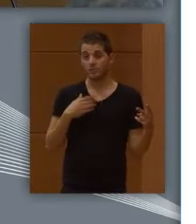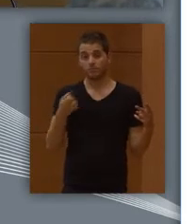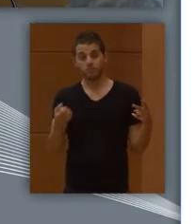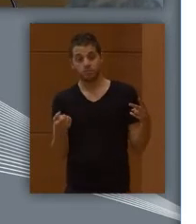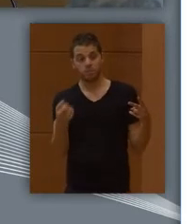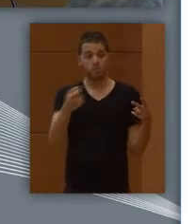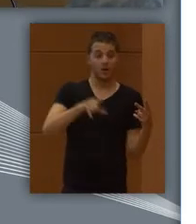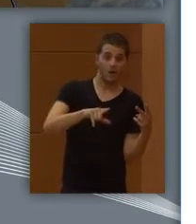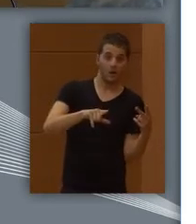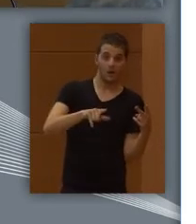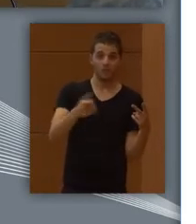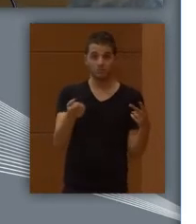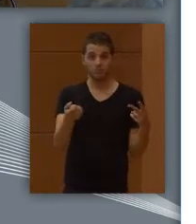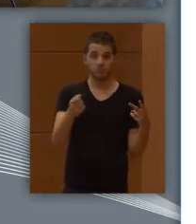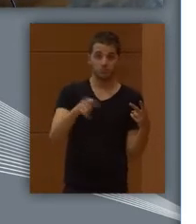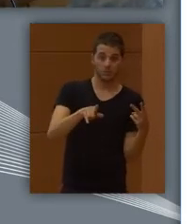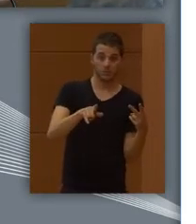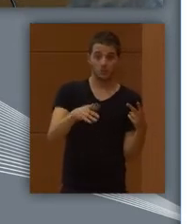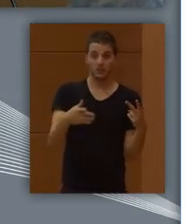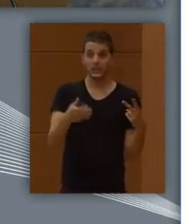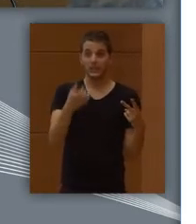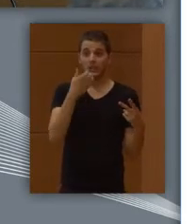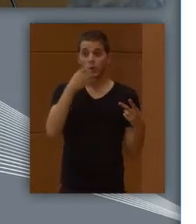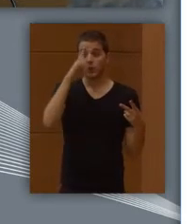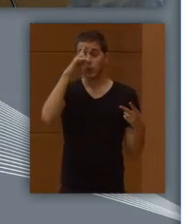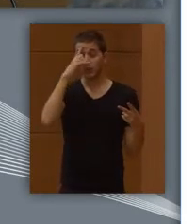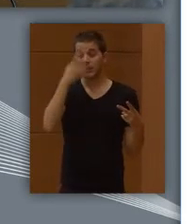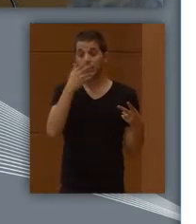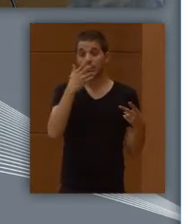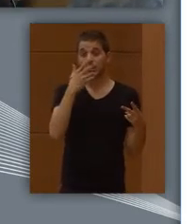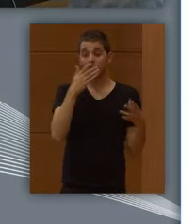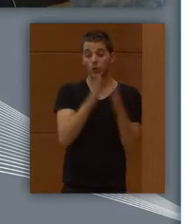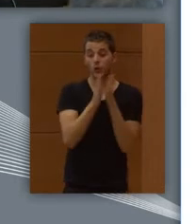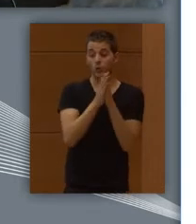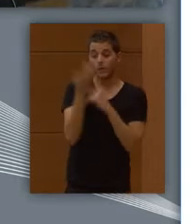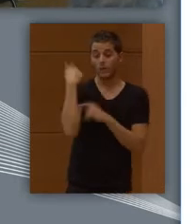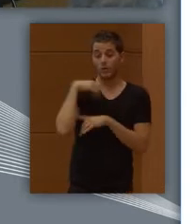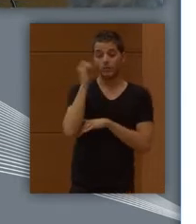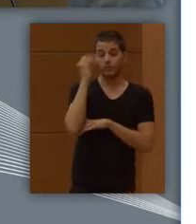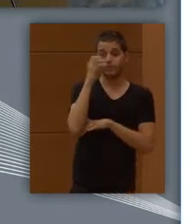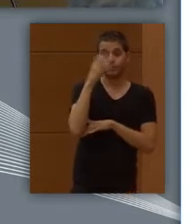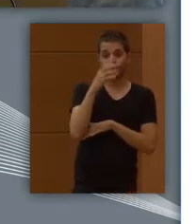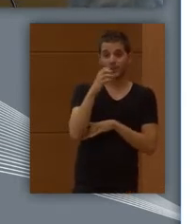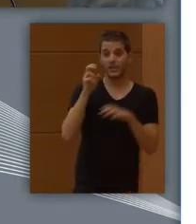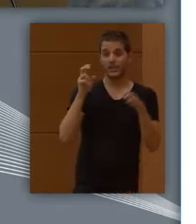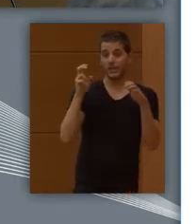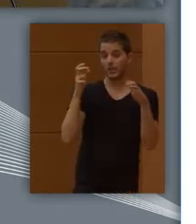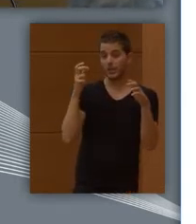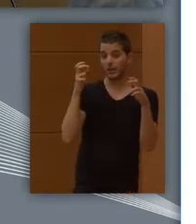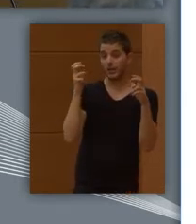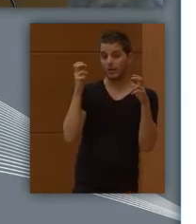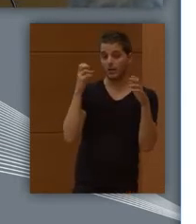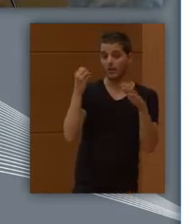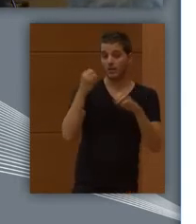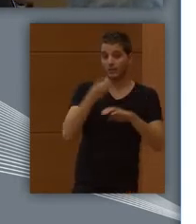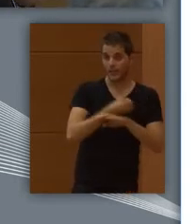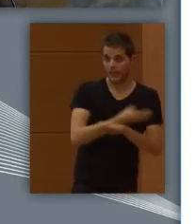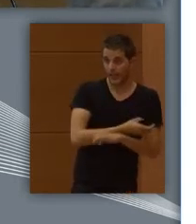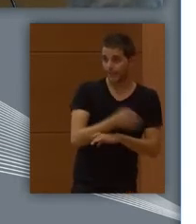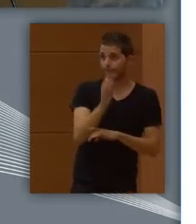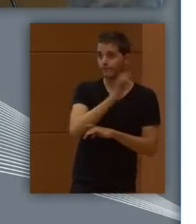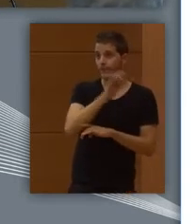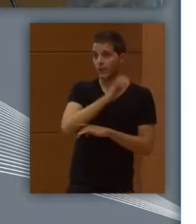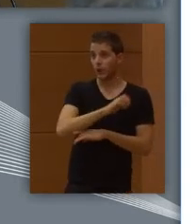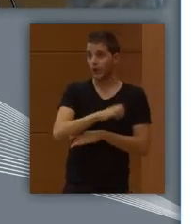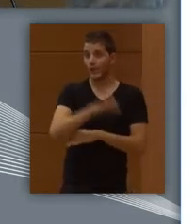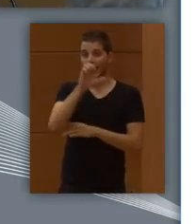La paradoja de que yo no sé si los compañeros que me han precedido al hablar, tanto de Renfe como de MT, compartirán o